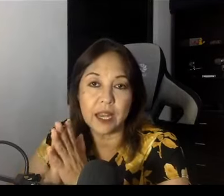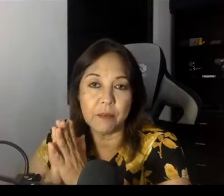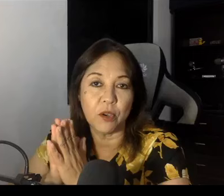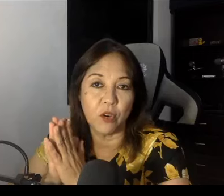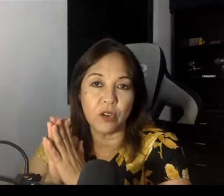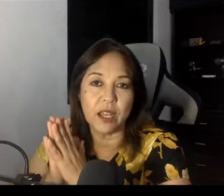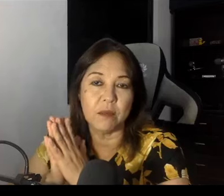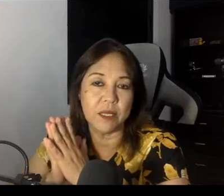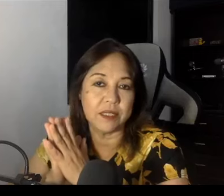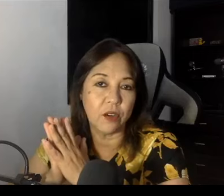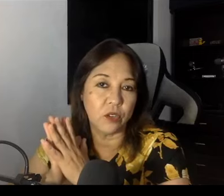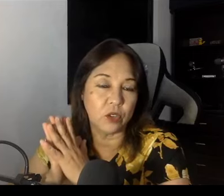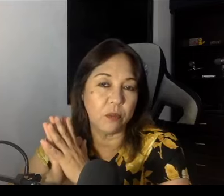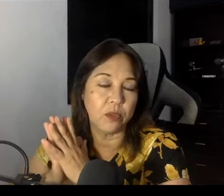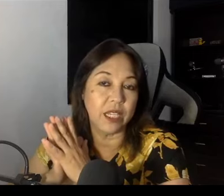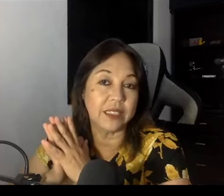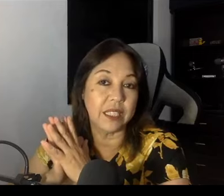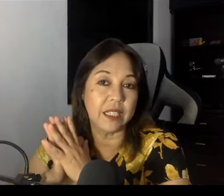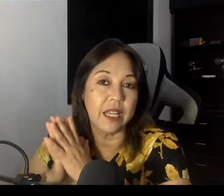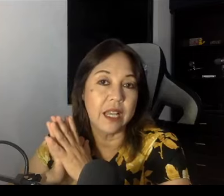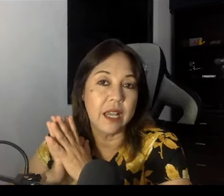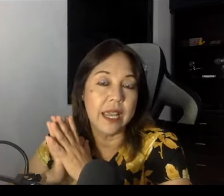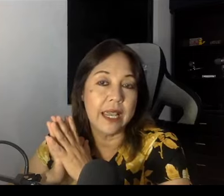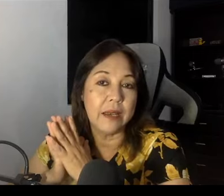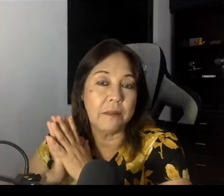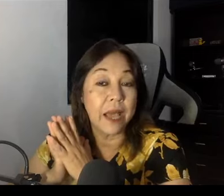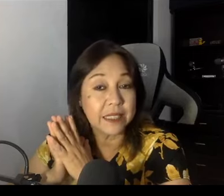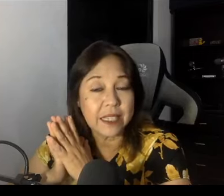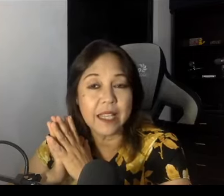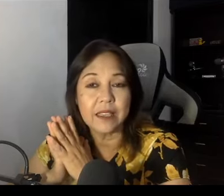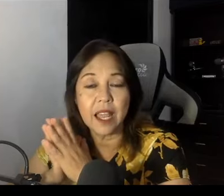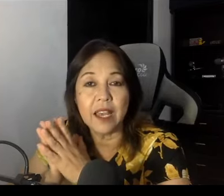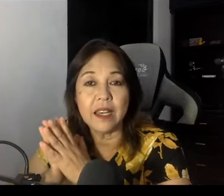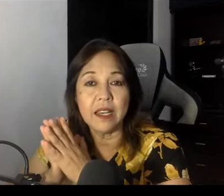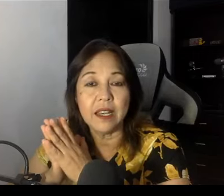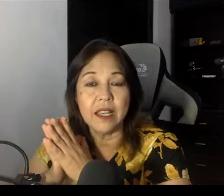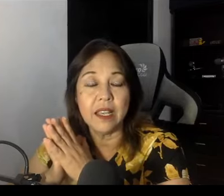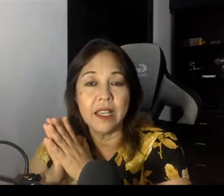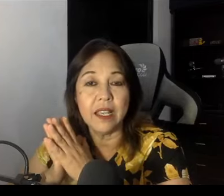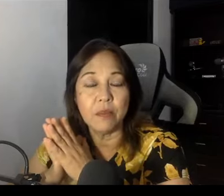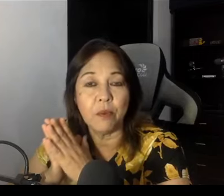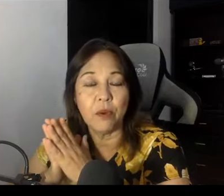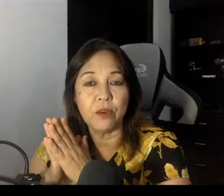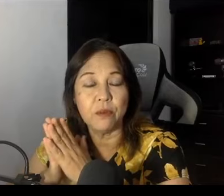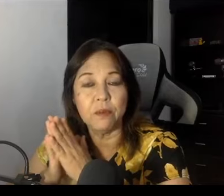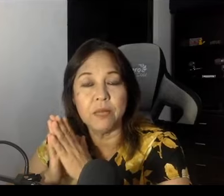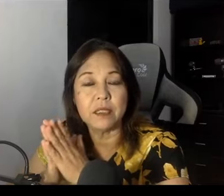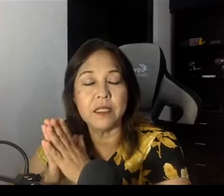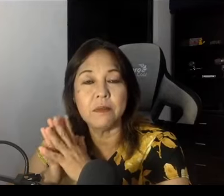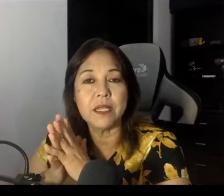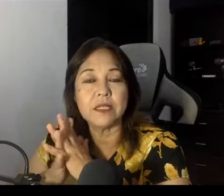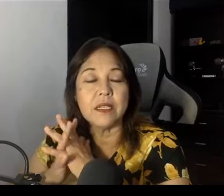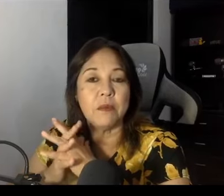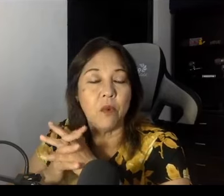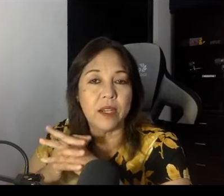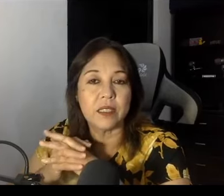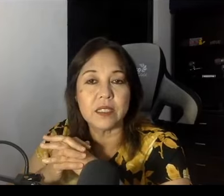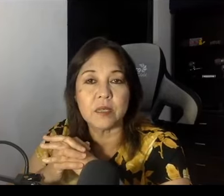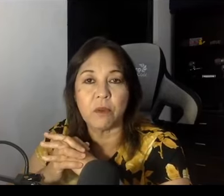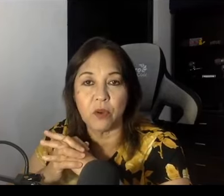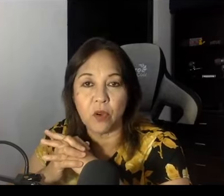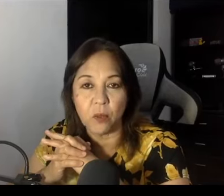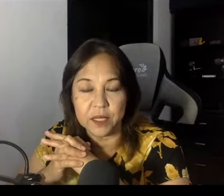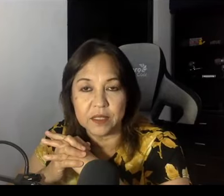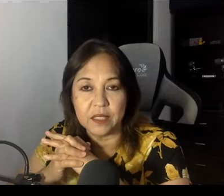presunción de que a lo mejor el mes de agosto podría ser el más letal por víctimas y